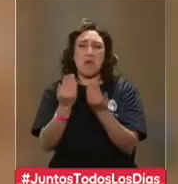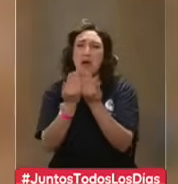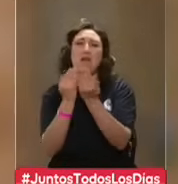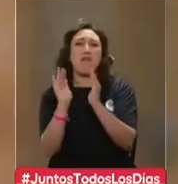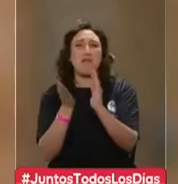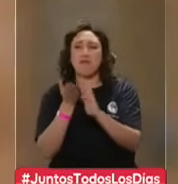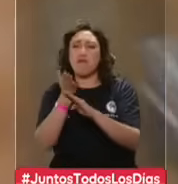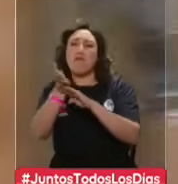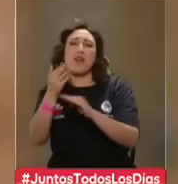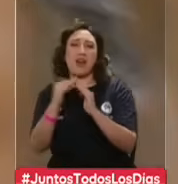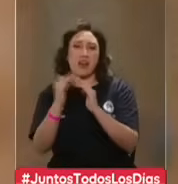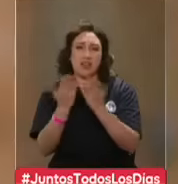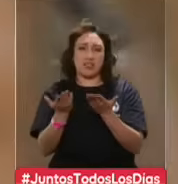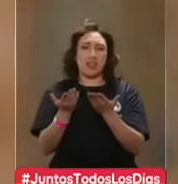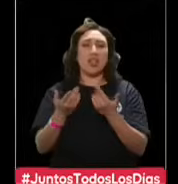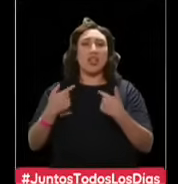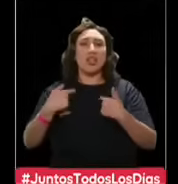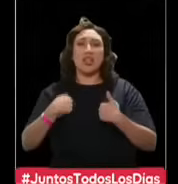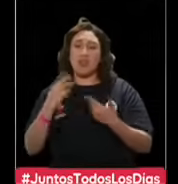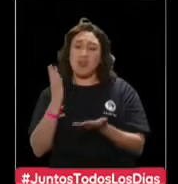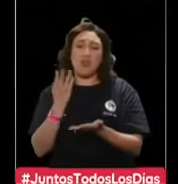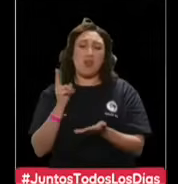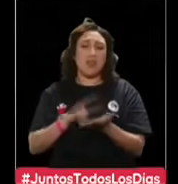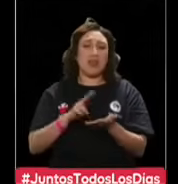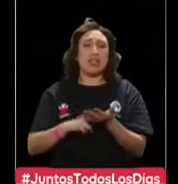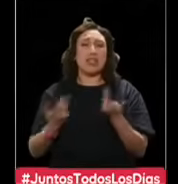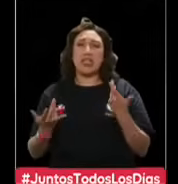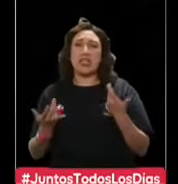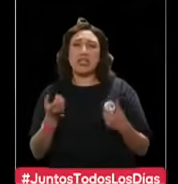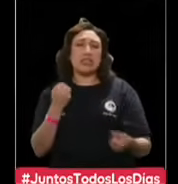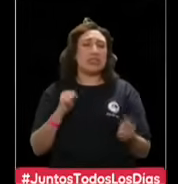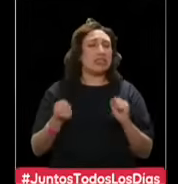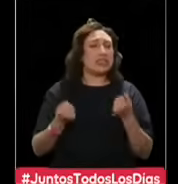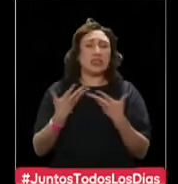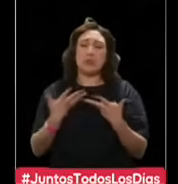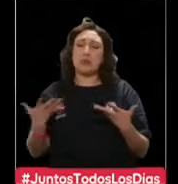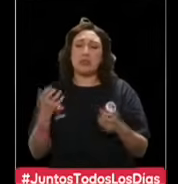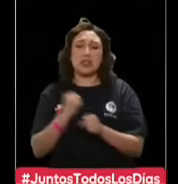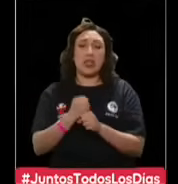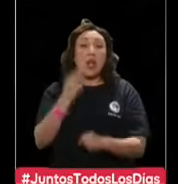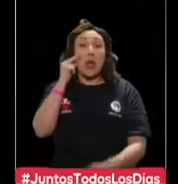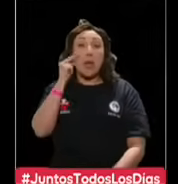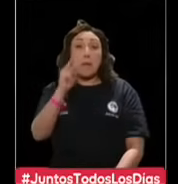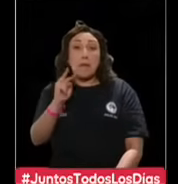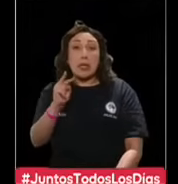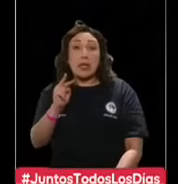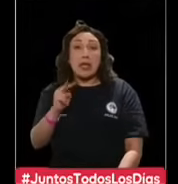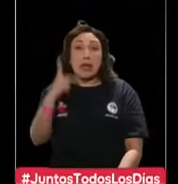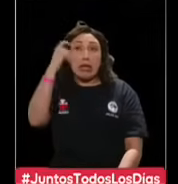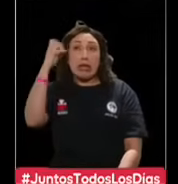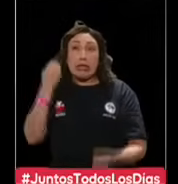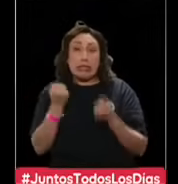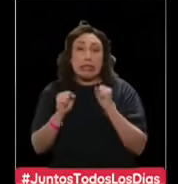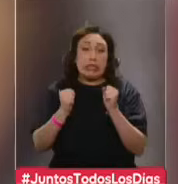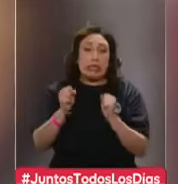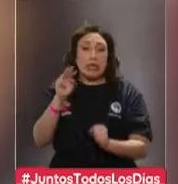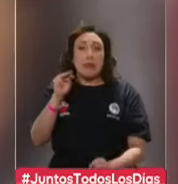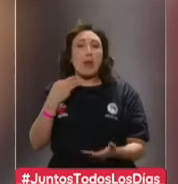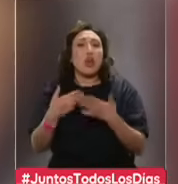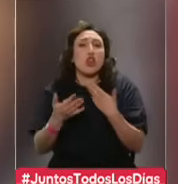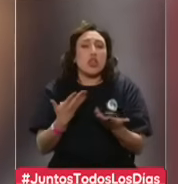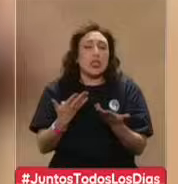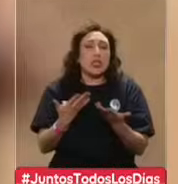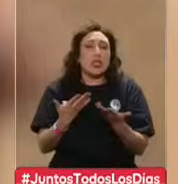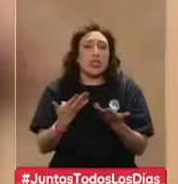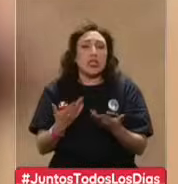por 2 años, 4 días, entonces ya estaba así. Miren dónde estoy, en la pesadilla de las mamás. Entonces